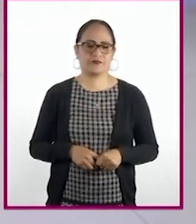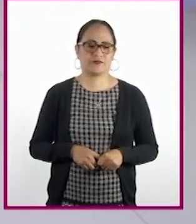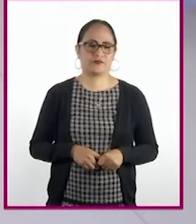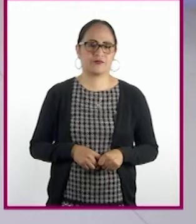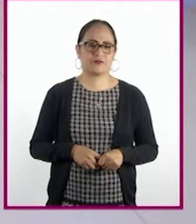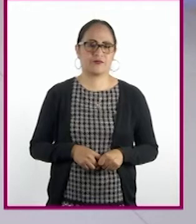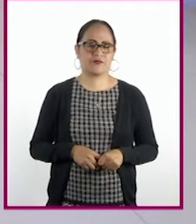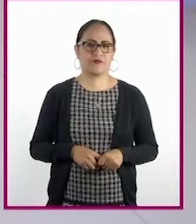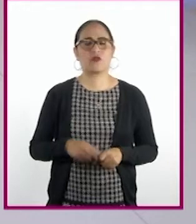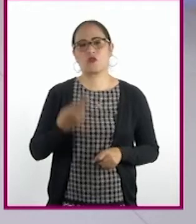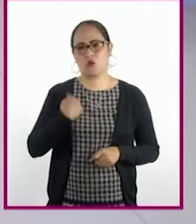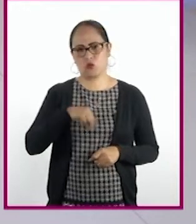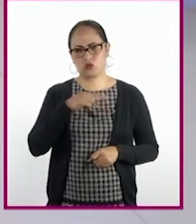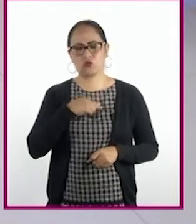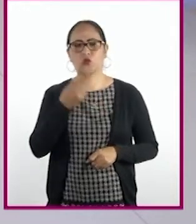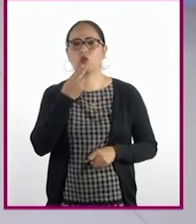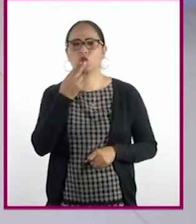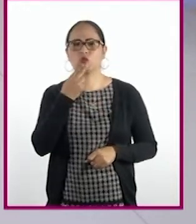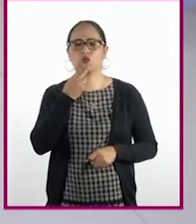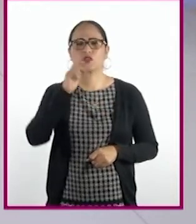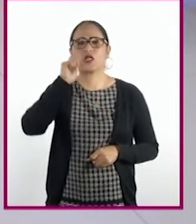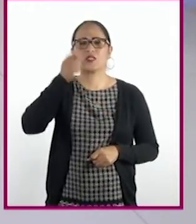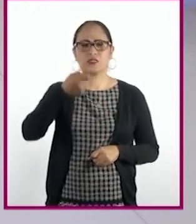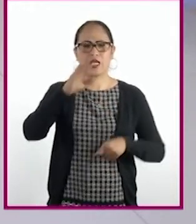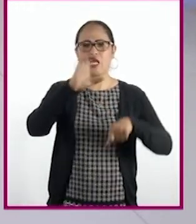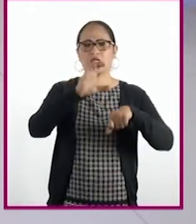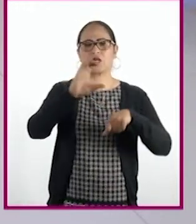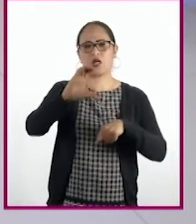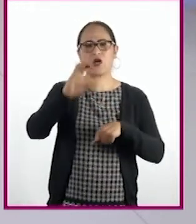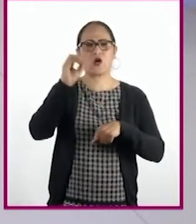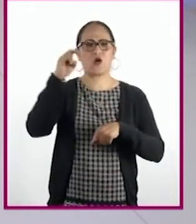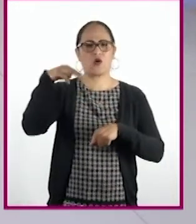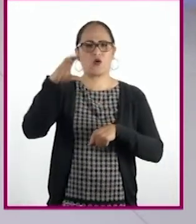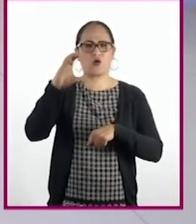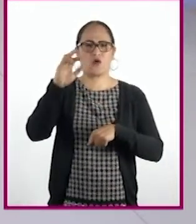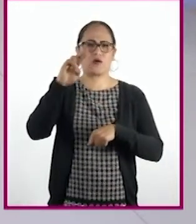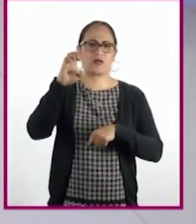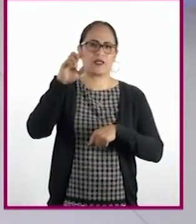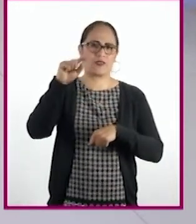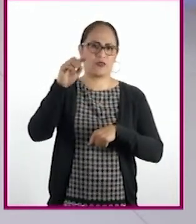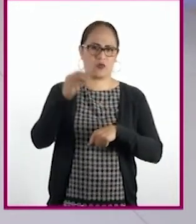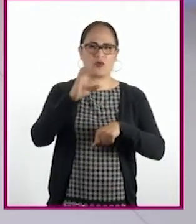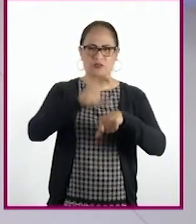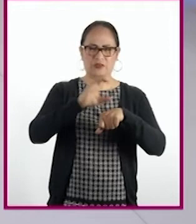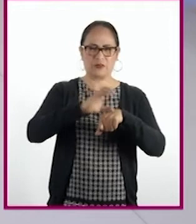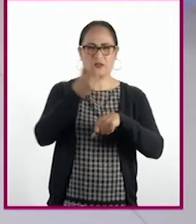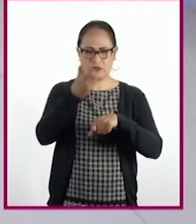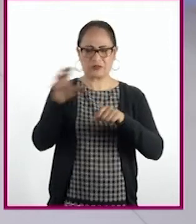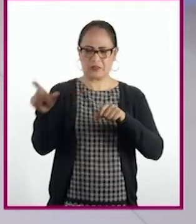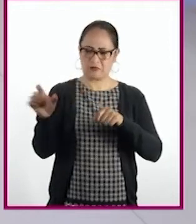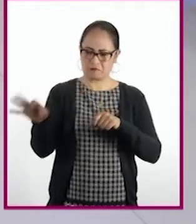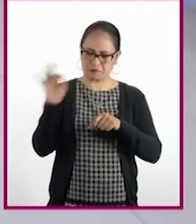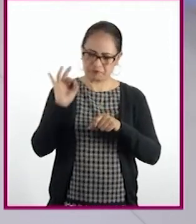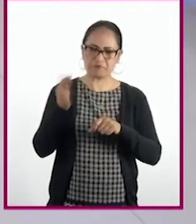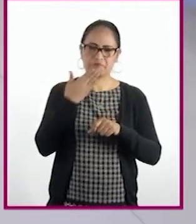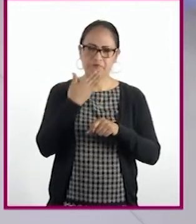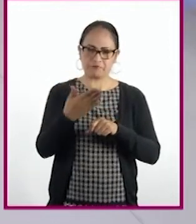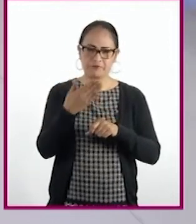En nuestro caso, se necesita una broca para concreto. Así que esa fue la correcta.